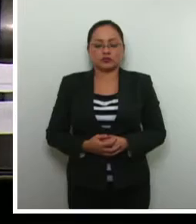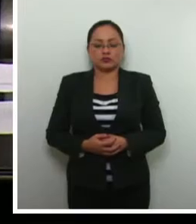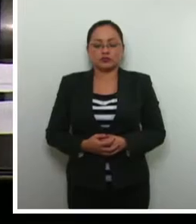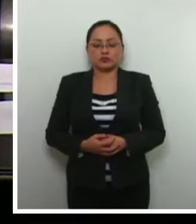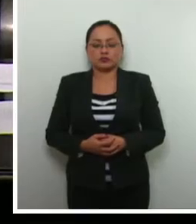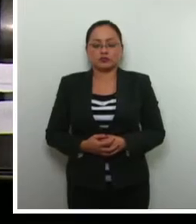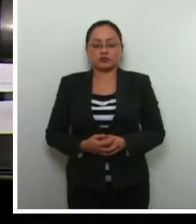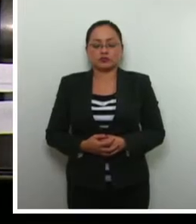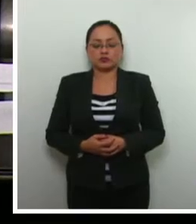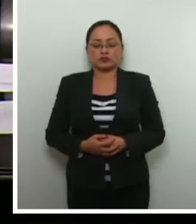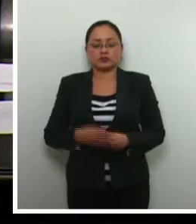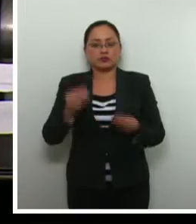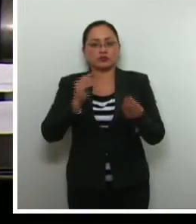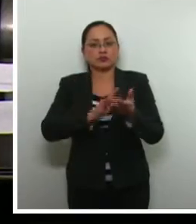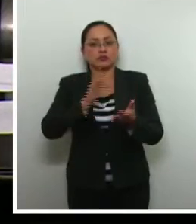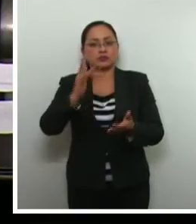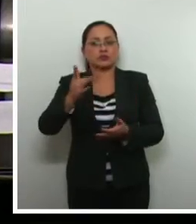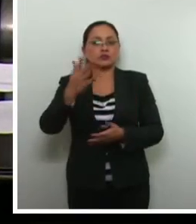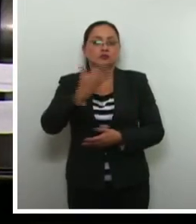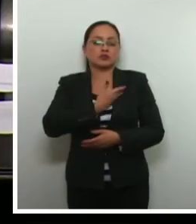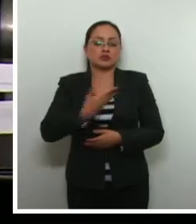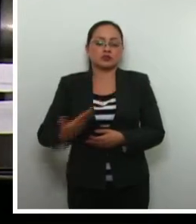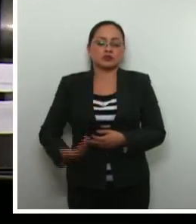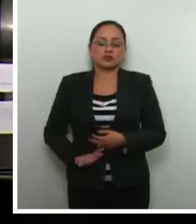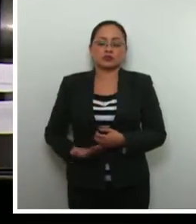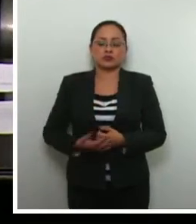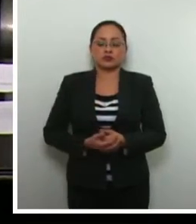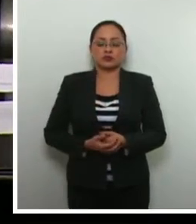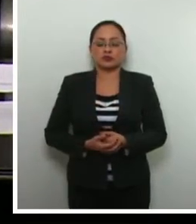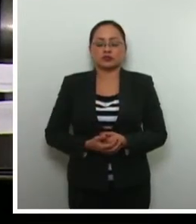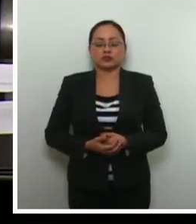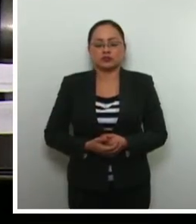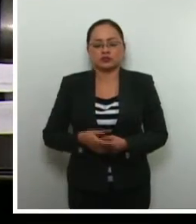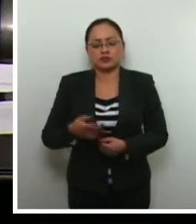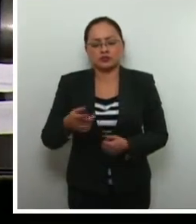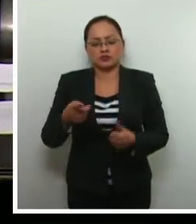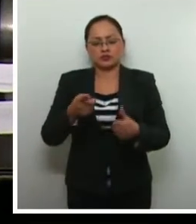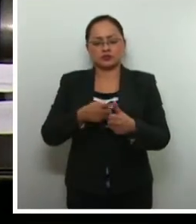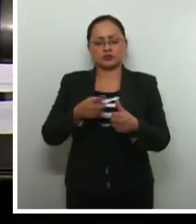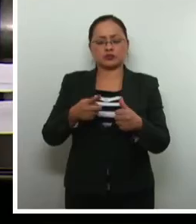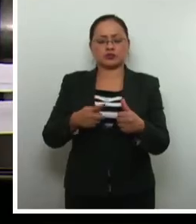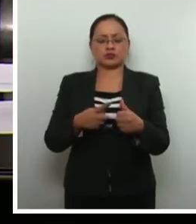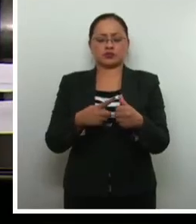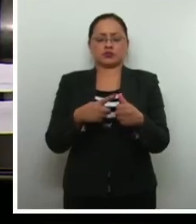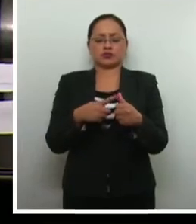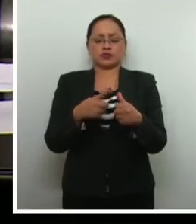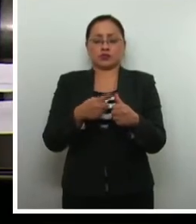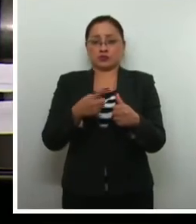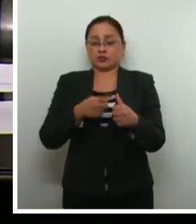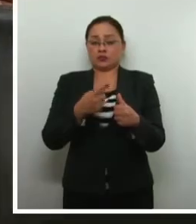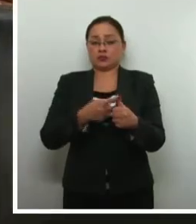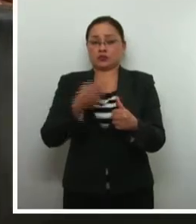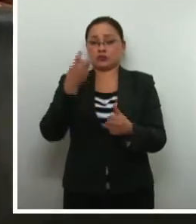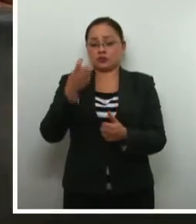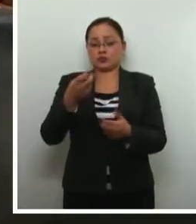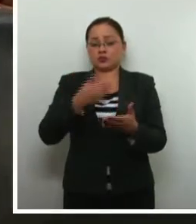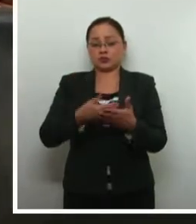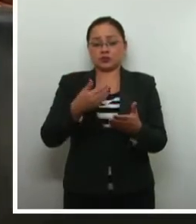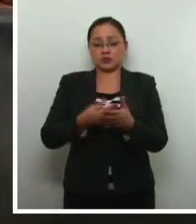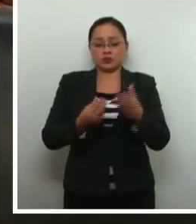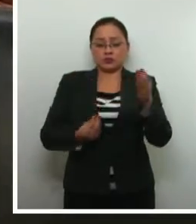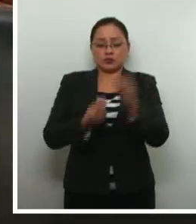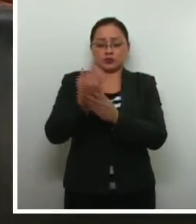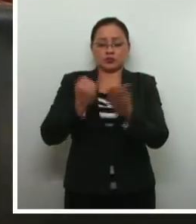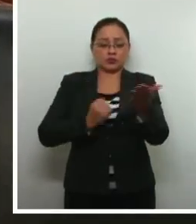Ya. Muchas gracias, presidente. Para empezar, reiterar que este no es ningún nuevo